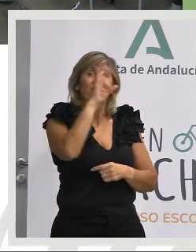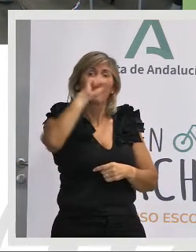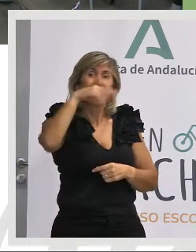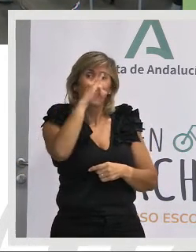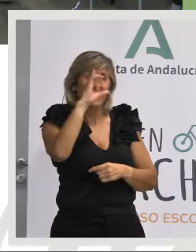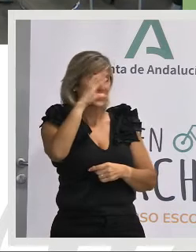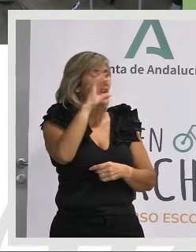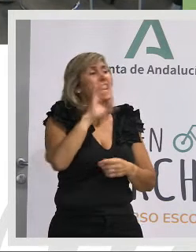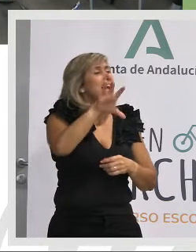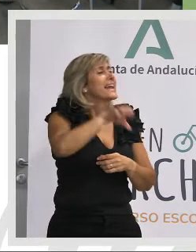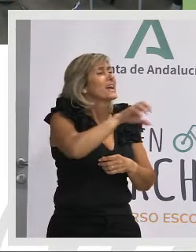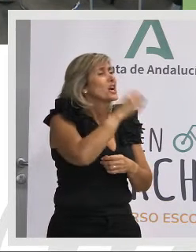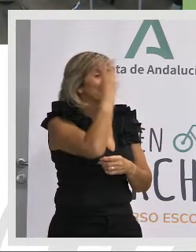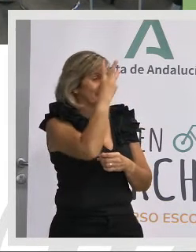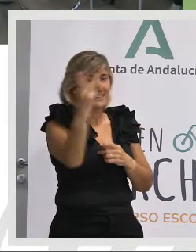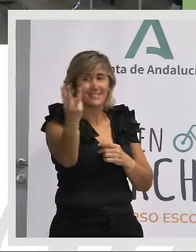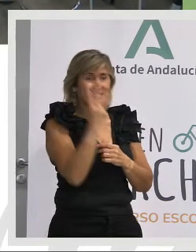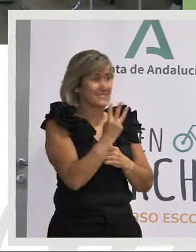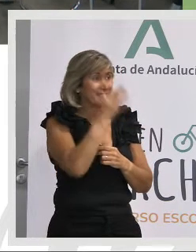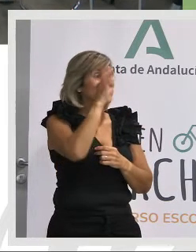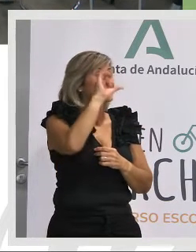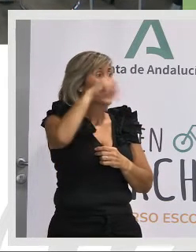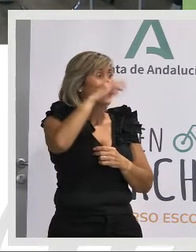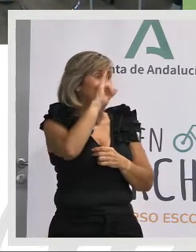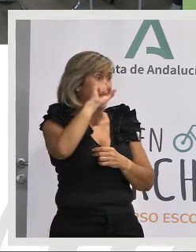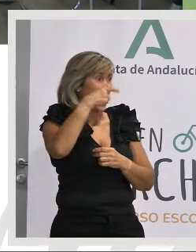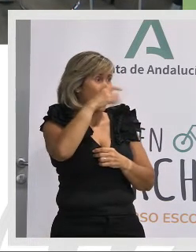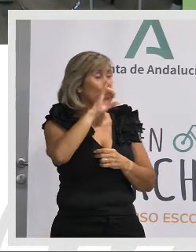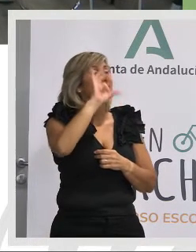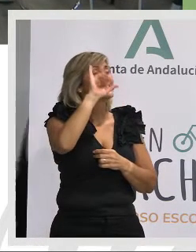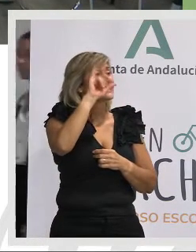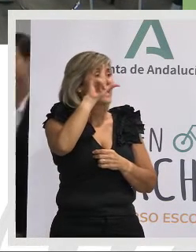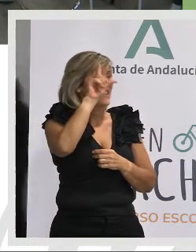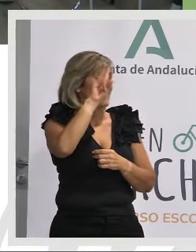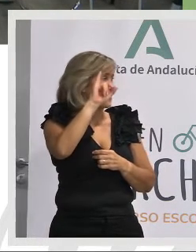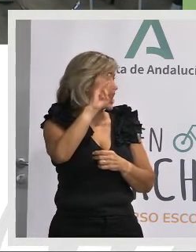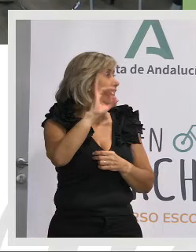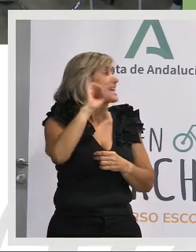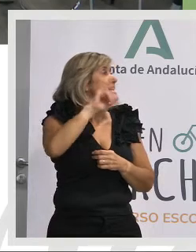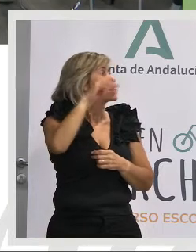tres alumnos del colegio, Santiago Fernández, Silvio Morón y Quimbaya Madera.